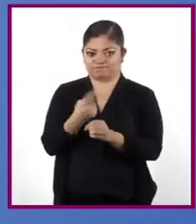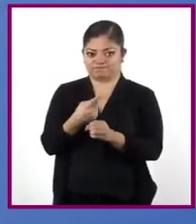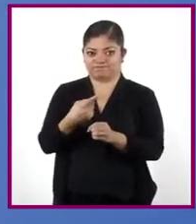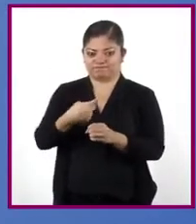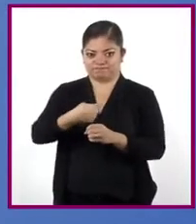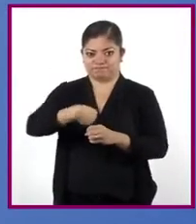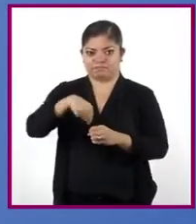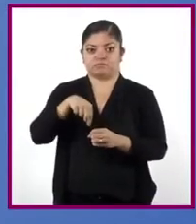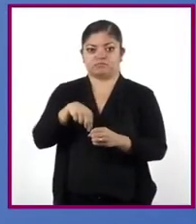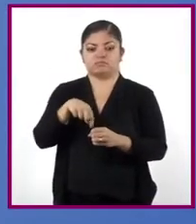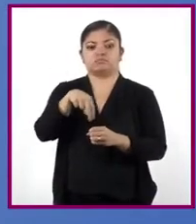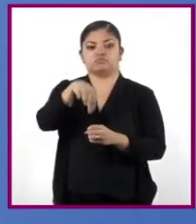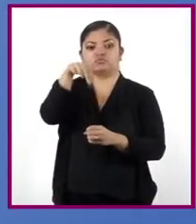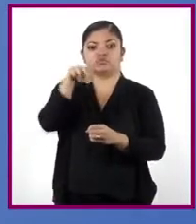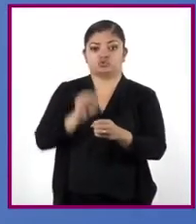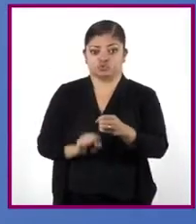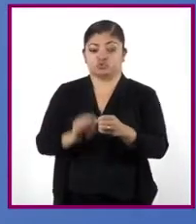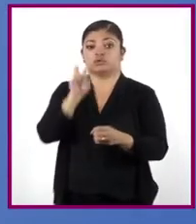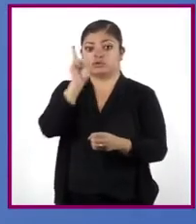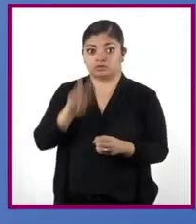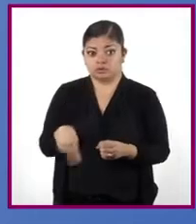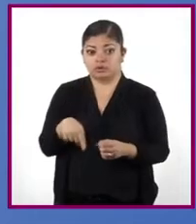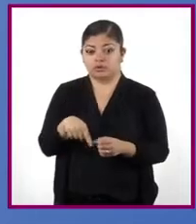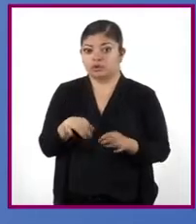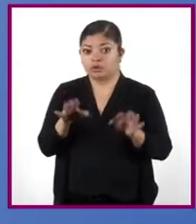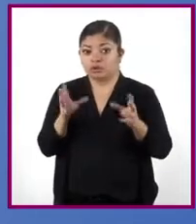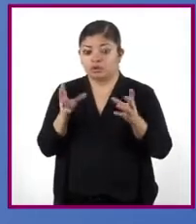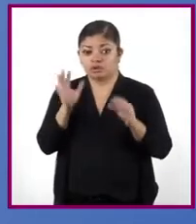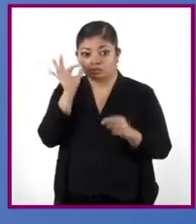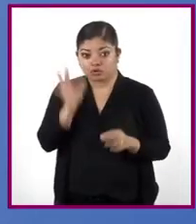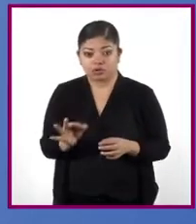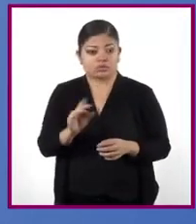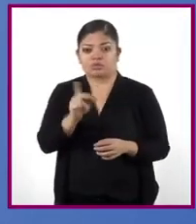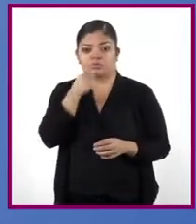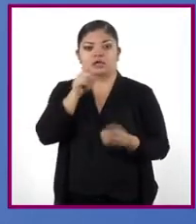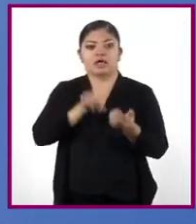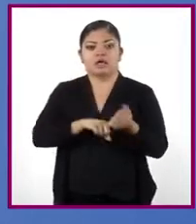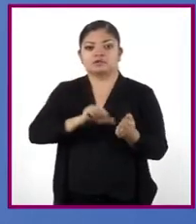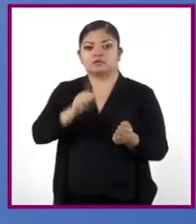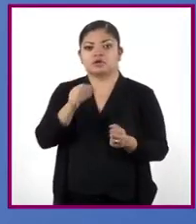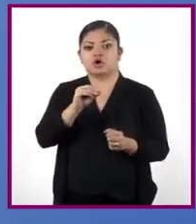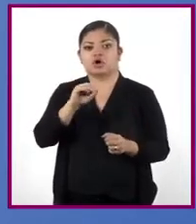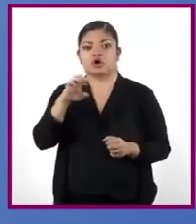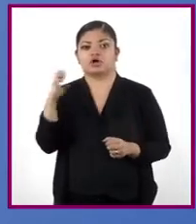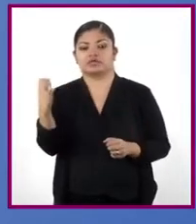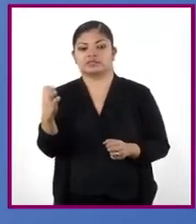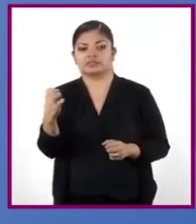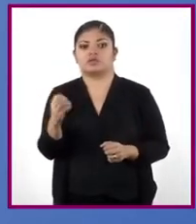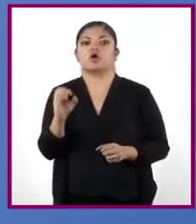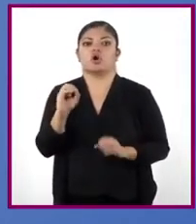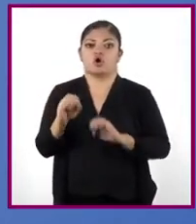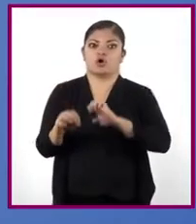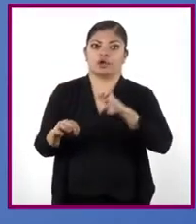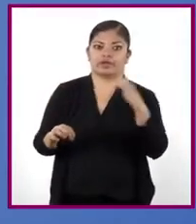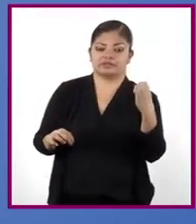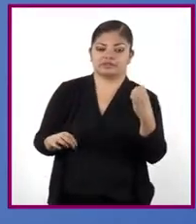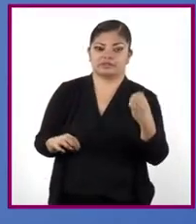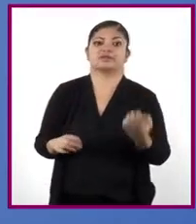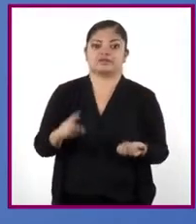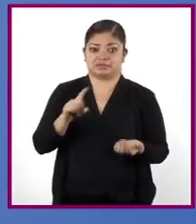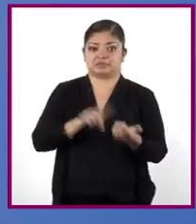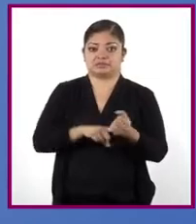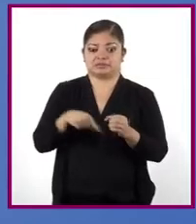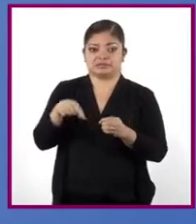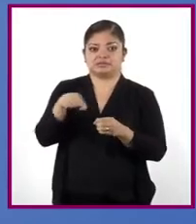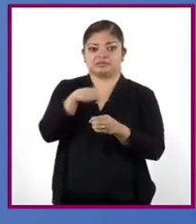es solamente una aproximación, porque la aguja se desvía hacia el oeste. O bien, hacia el este, en un